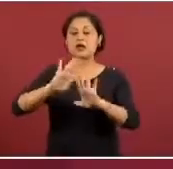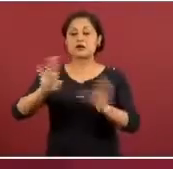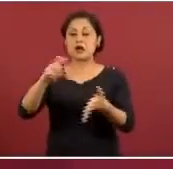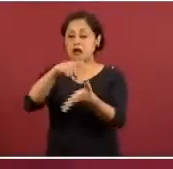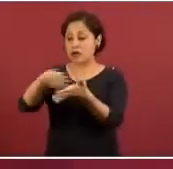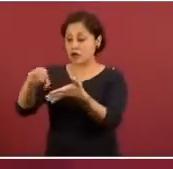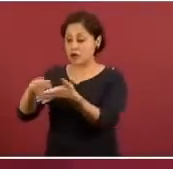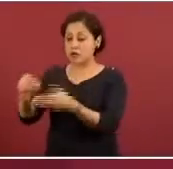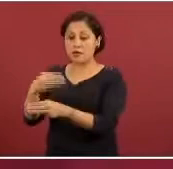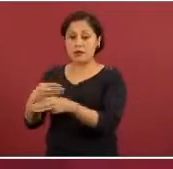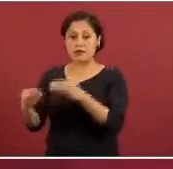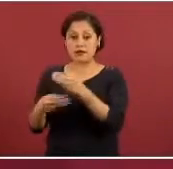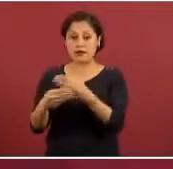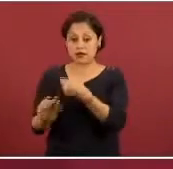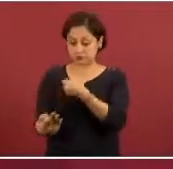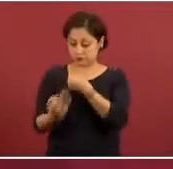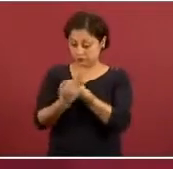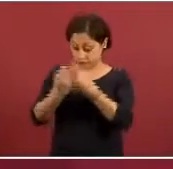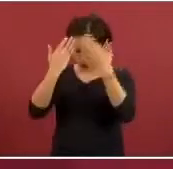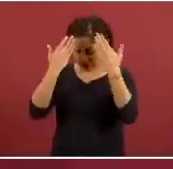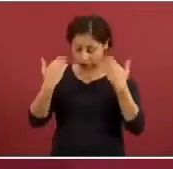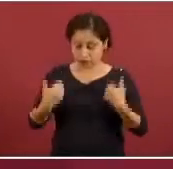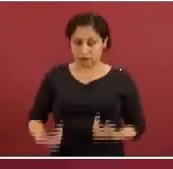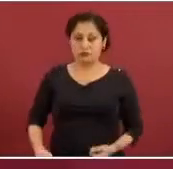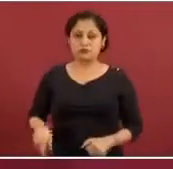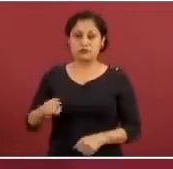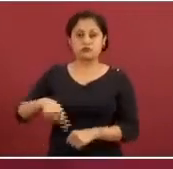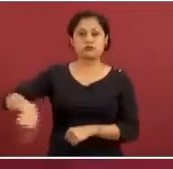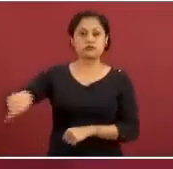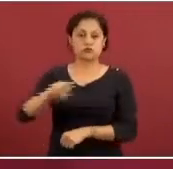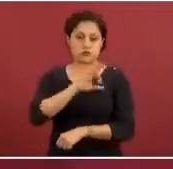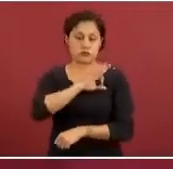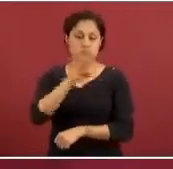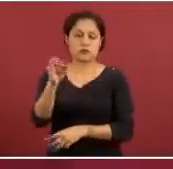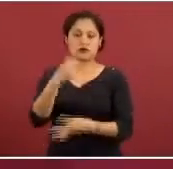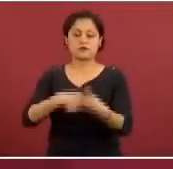protección personal. Se mejoró la capacitación.